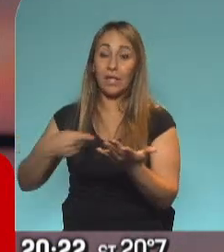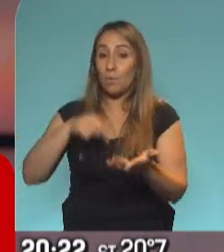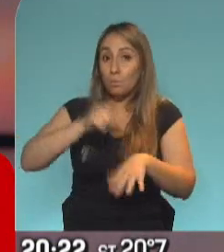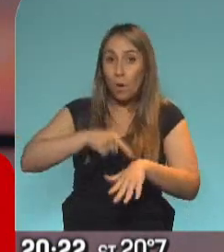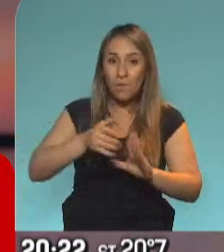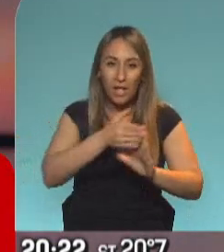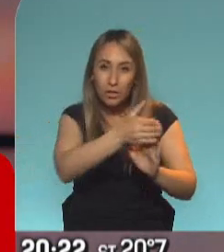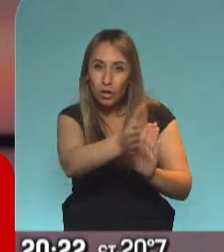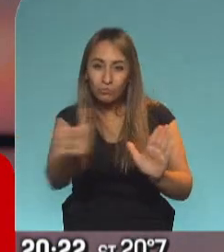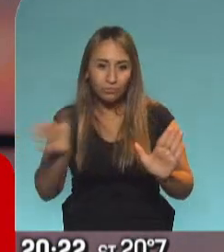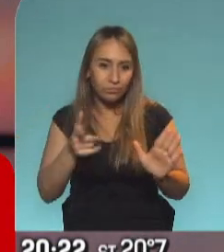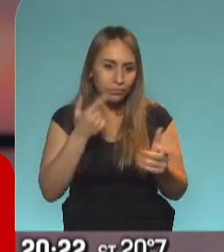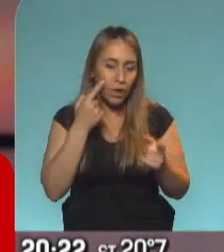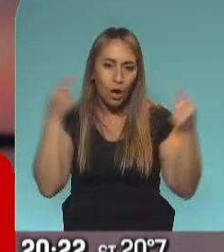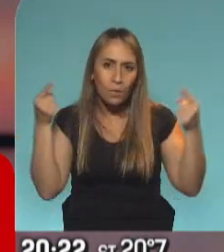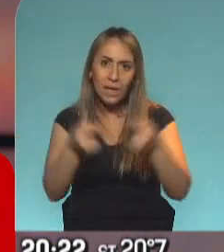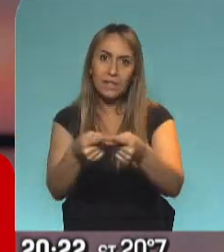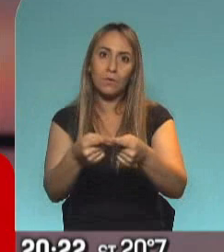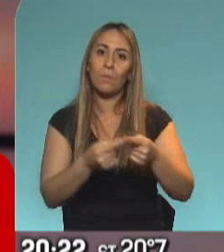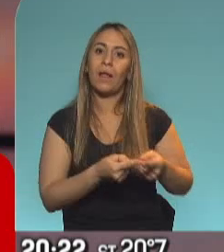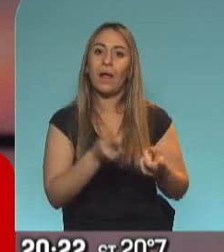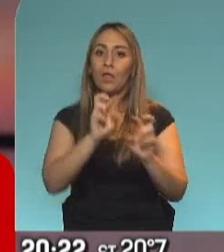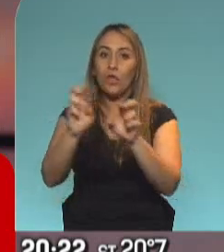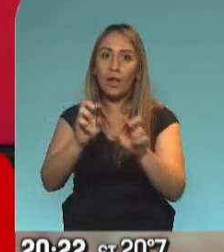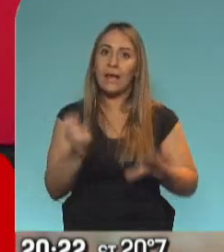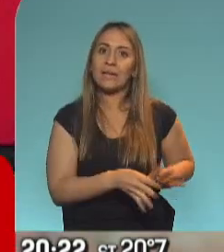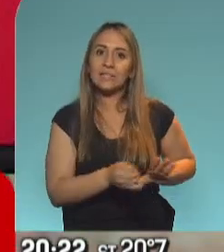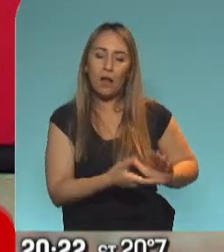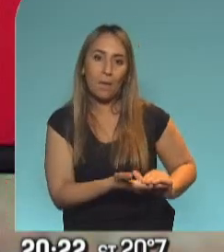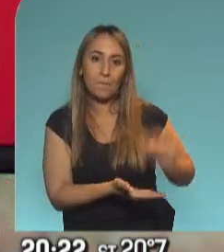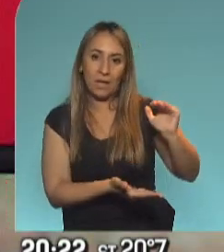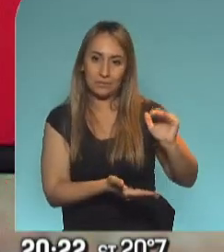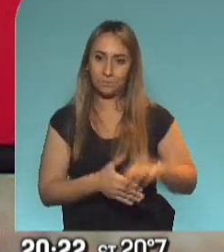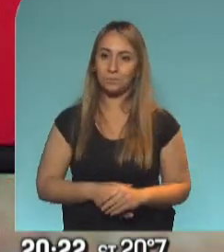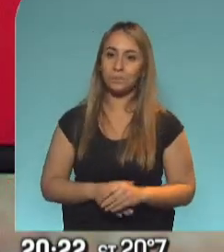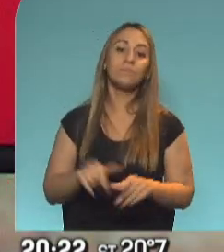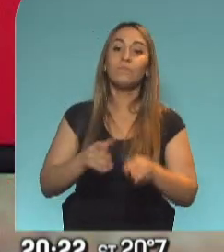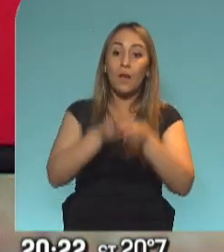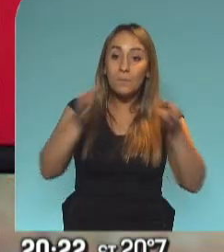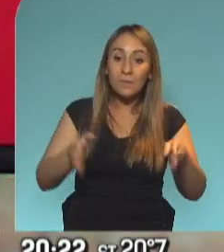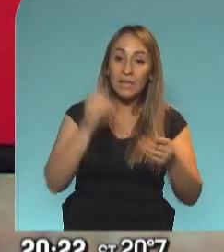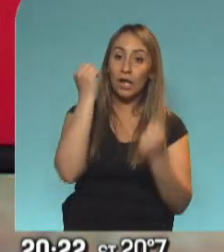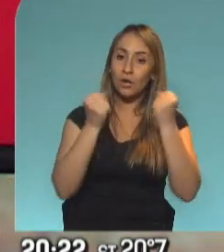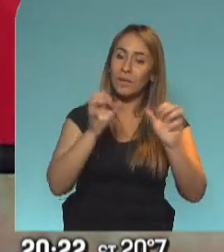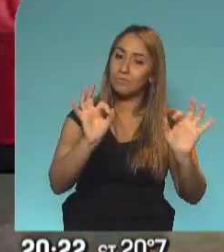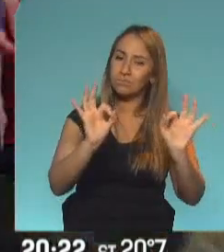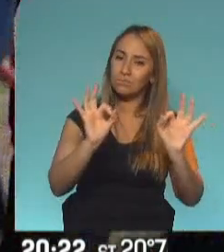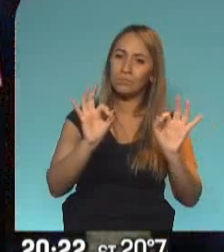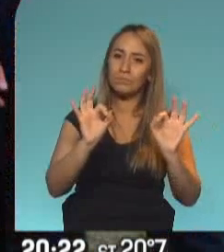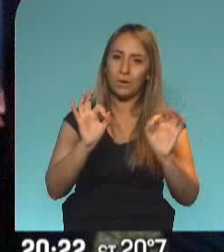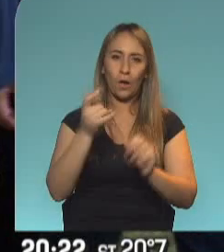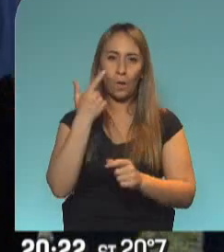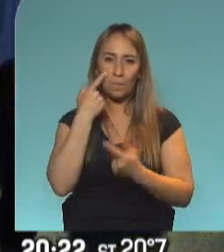eso, para hacerse las reservas que en este momento el Banco Central necesita. Cerramos esta primera página de Economía no con una noticia, sino con una imagen, a ver si la